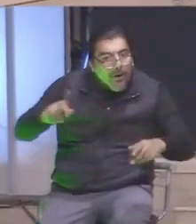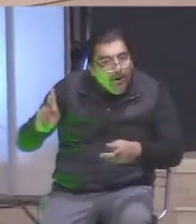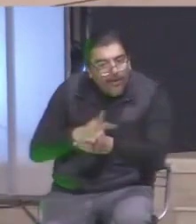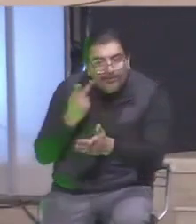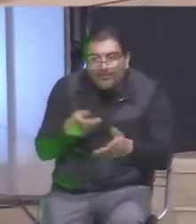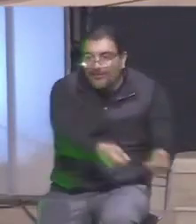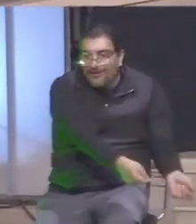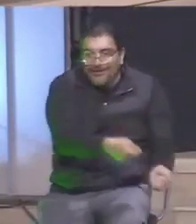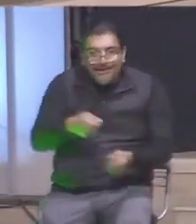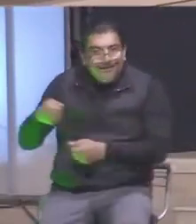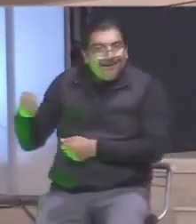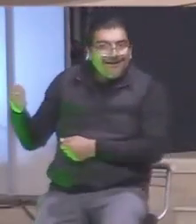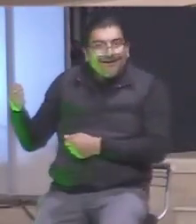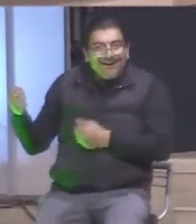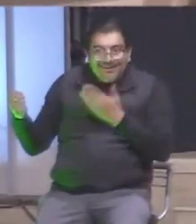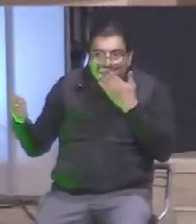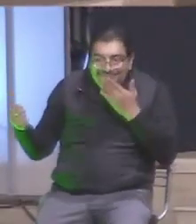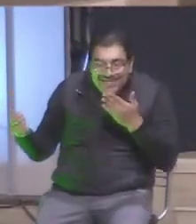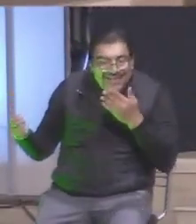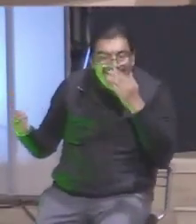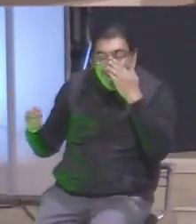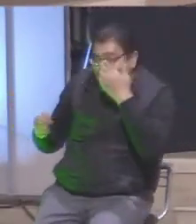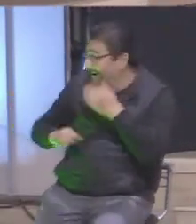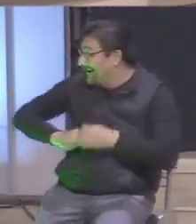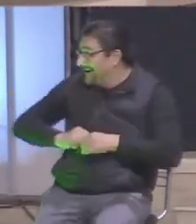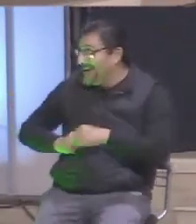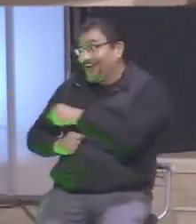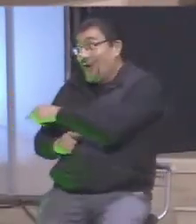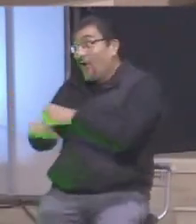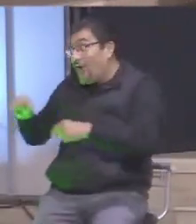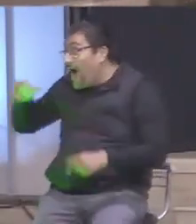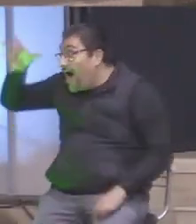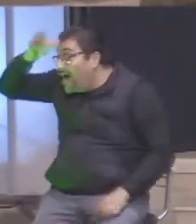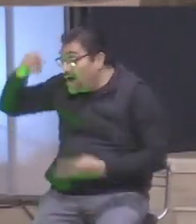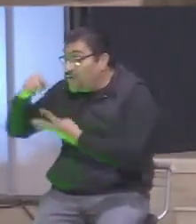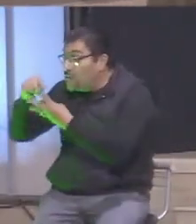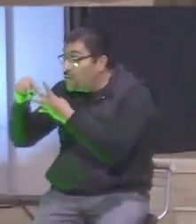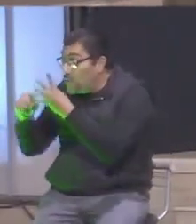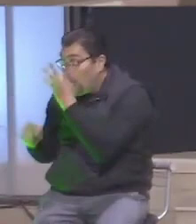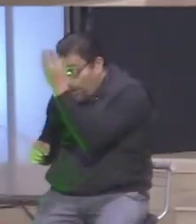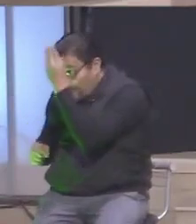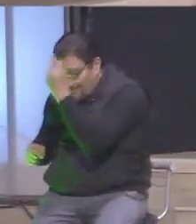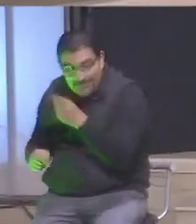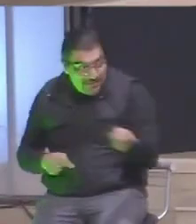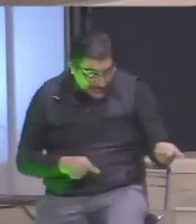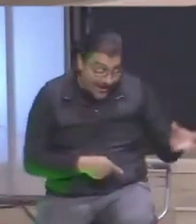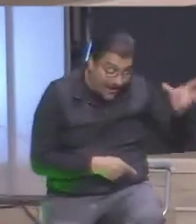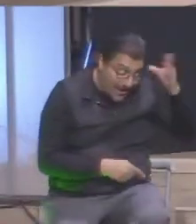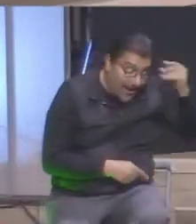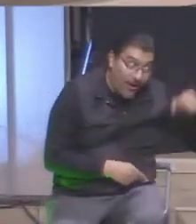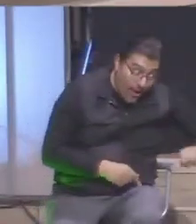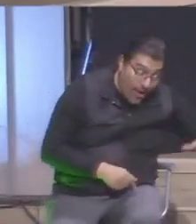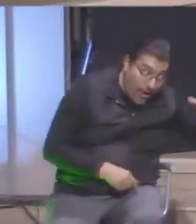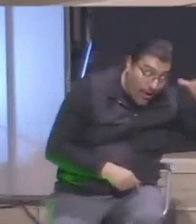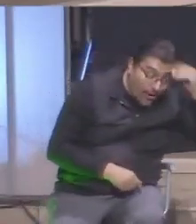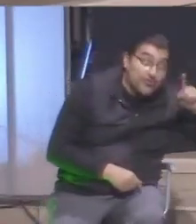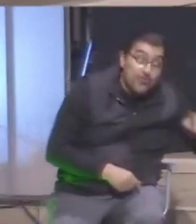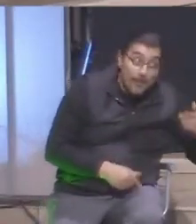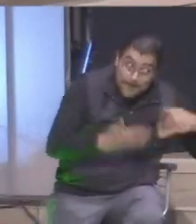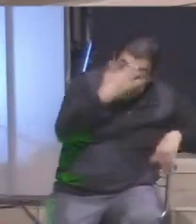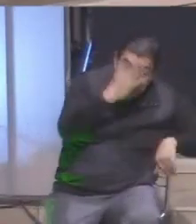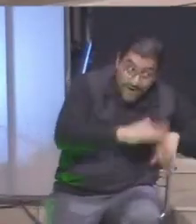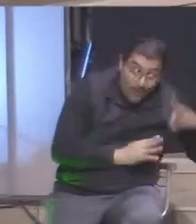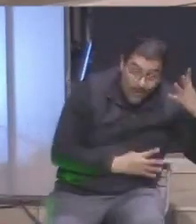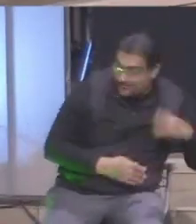importantes que quiero compartir el día de hoy Mira de lado Dígale te tienen cuatro el día de hoy Dígale no te vayas antes de los